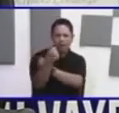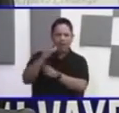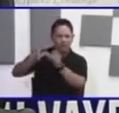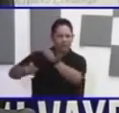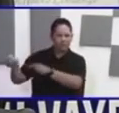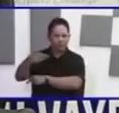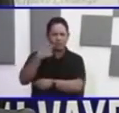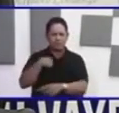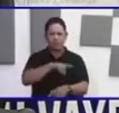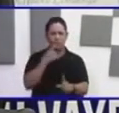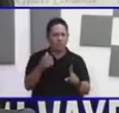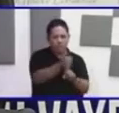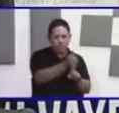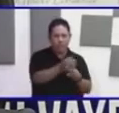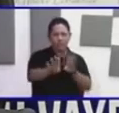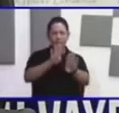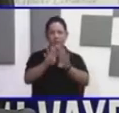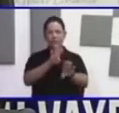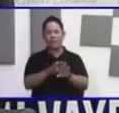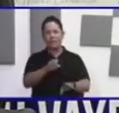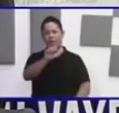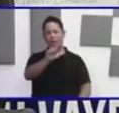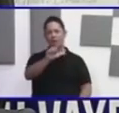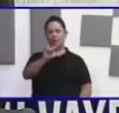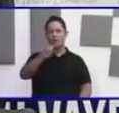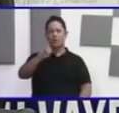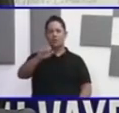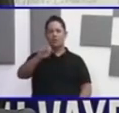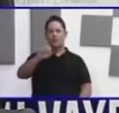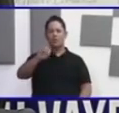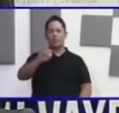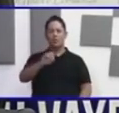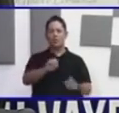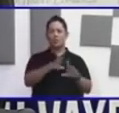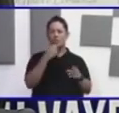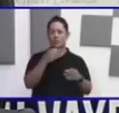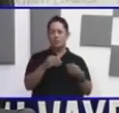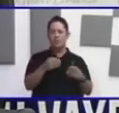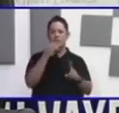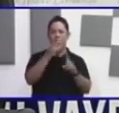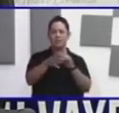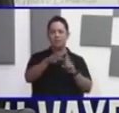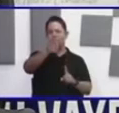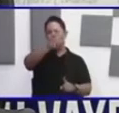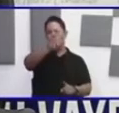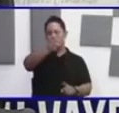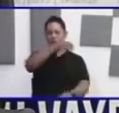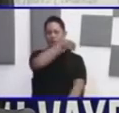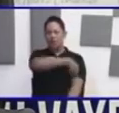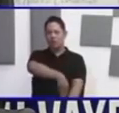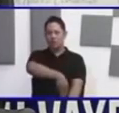del aluminio, el valor de esa puerta en aluminio era de 8 millones de pesos. El valor de la puerta que nosotros